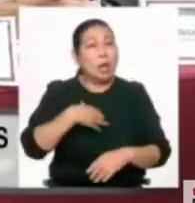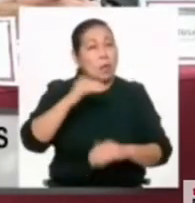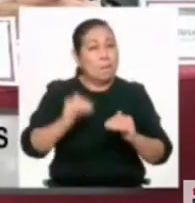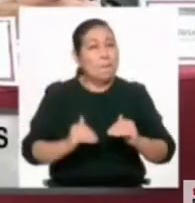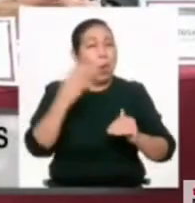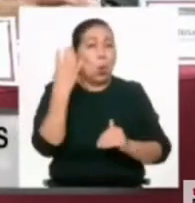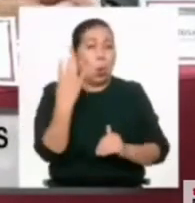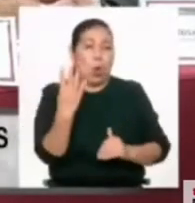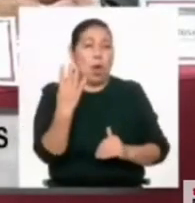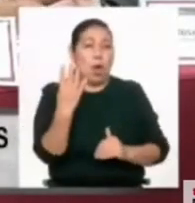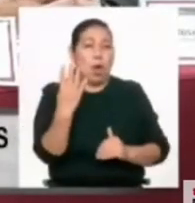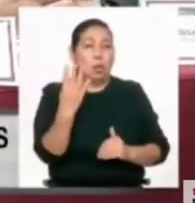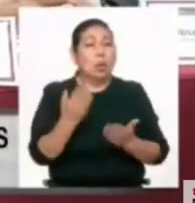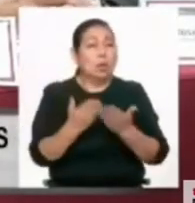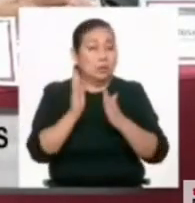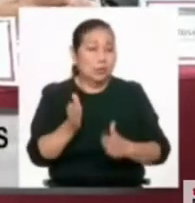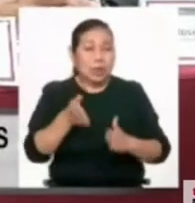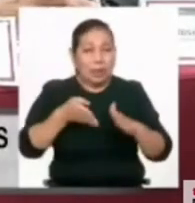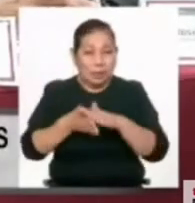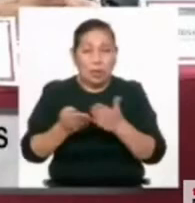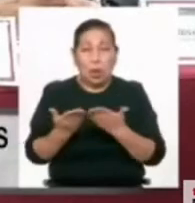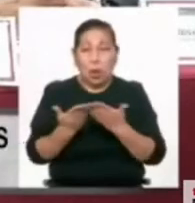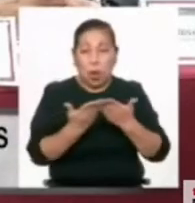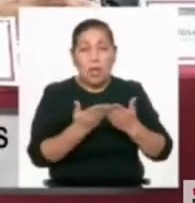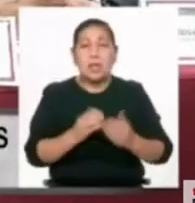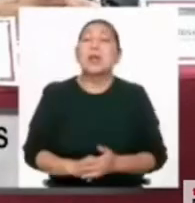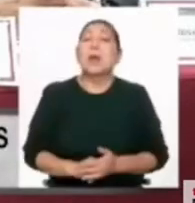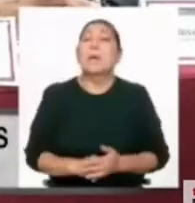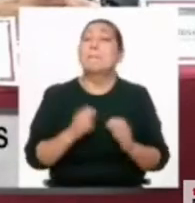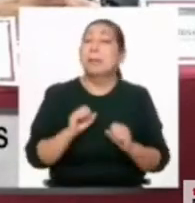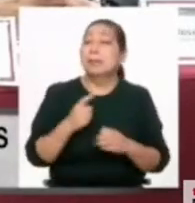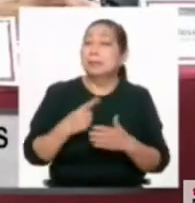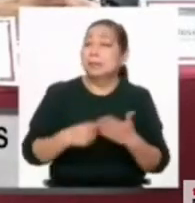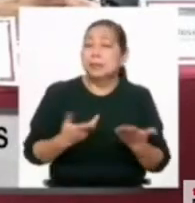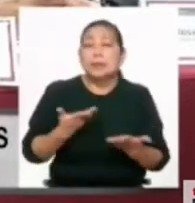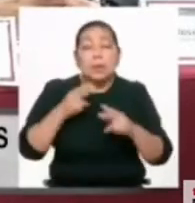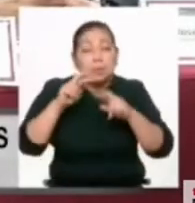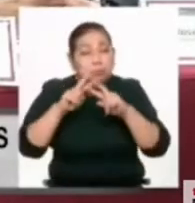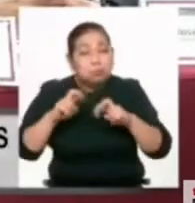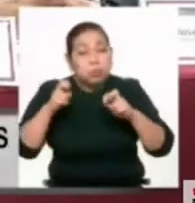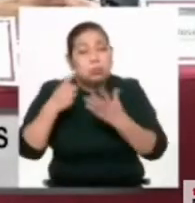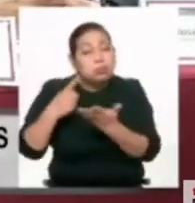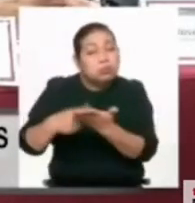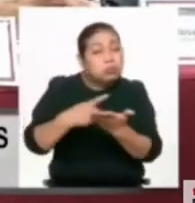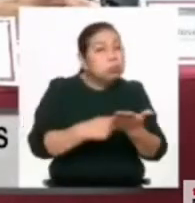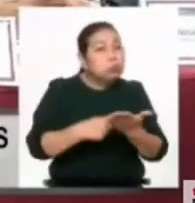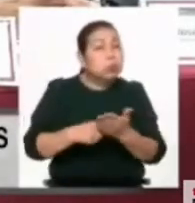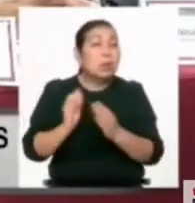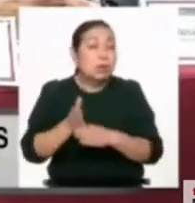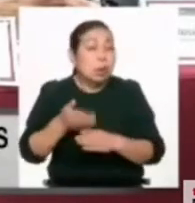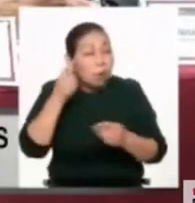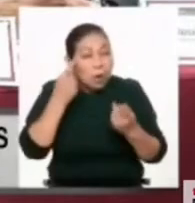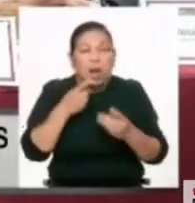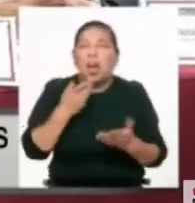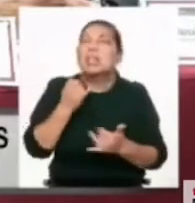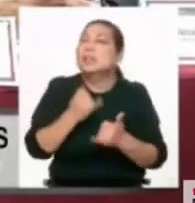edad y 4 estudiantes de la institución a efectos de hacer las investigaciones y puedan llegar a